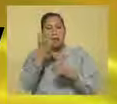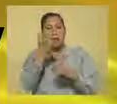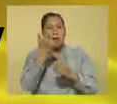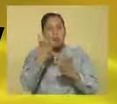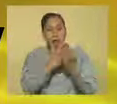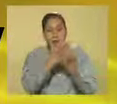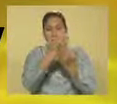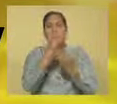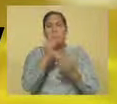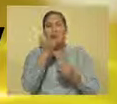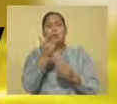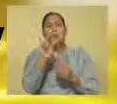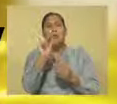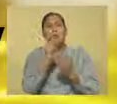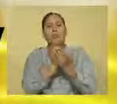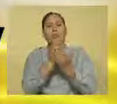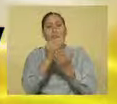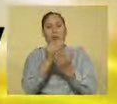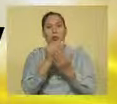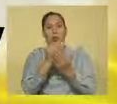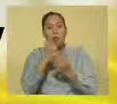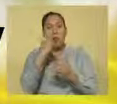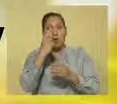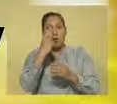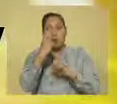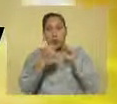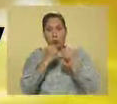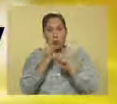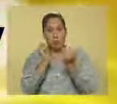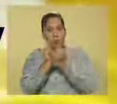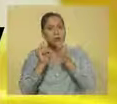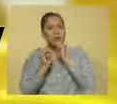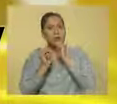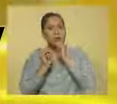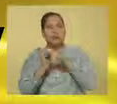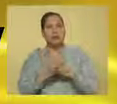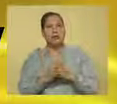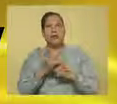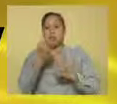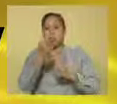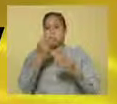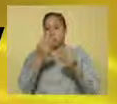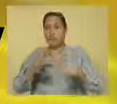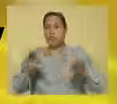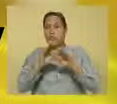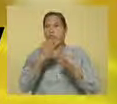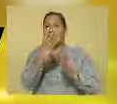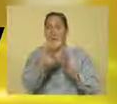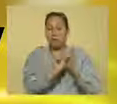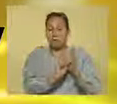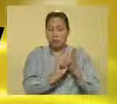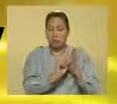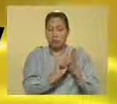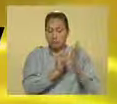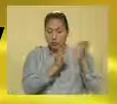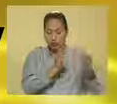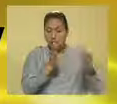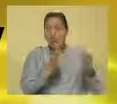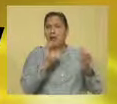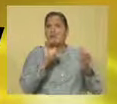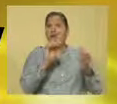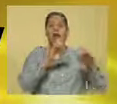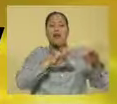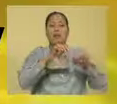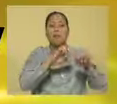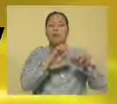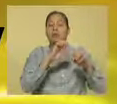como lo tuvimos el año pasado ni como otros años. Yo creo que es algo importante, lo mencionas, el primer cuatrimestre del año, ¿no? El poco crecimiento